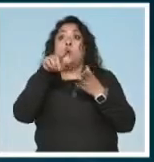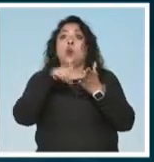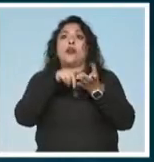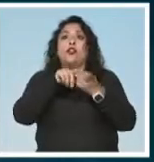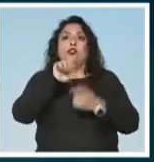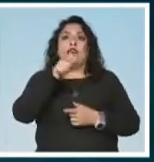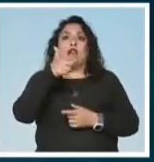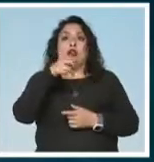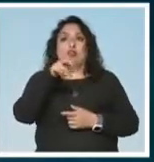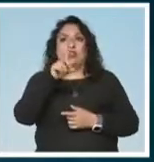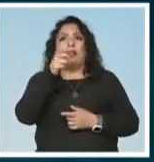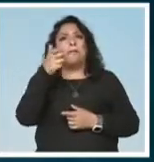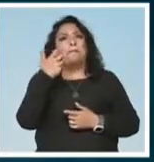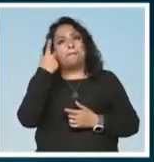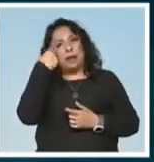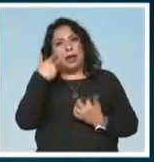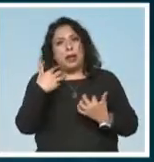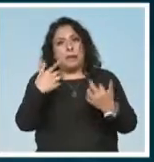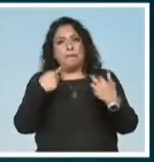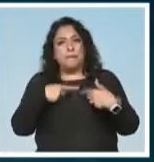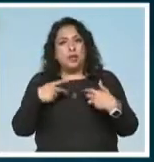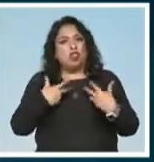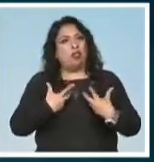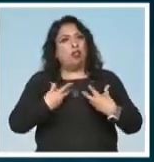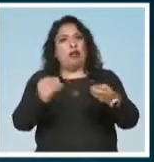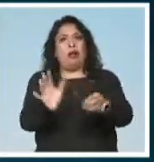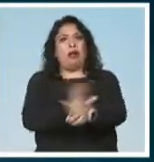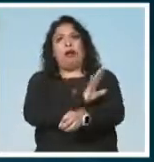de Granaditas para contagiar al público con su energía.